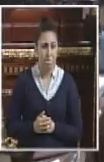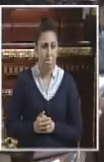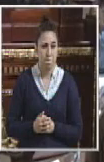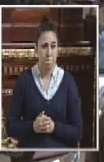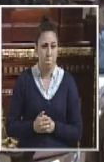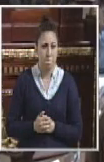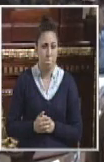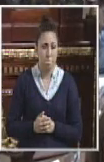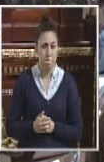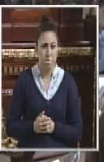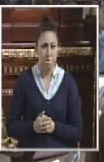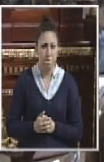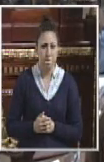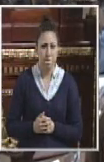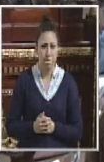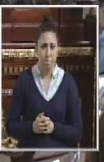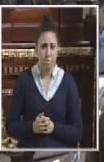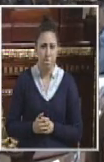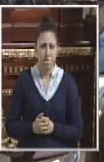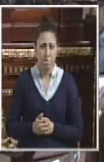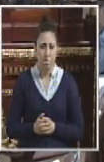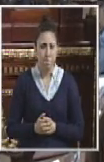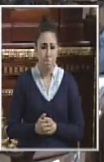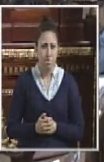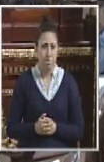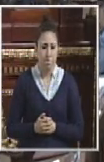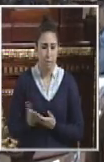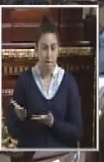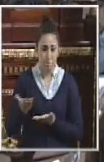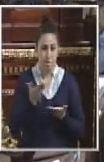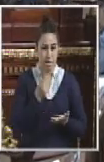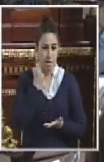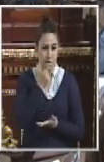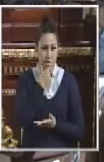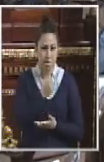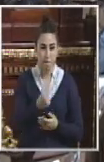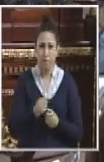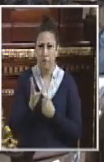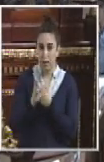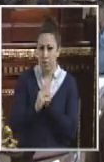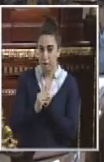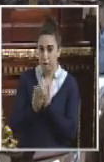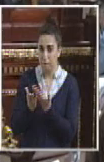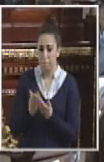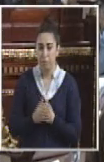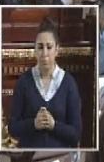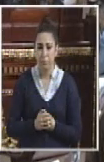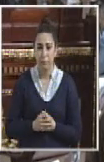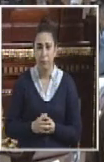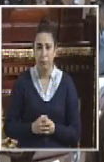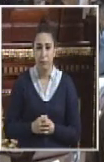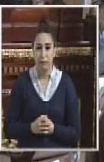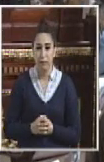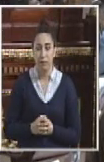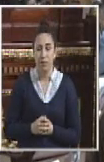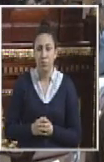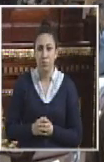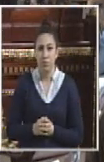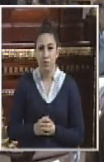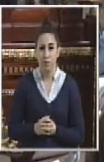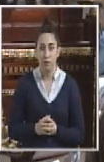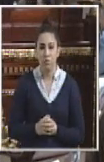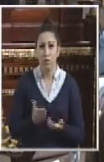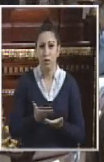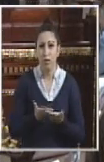¿Alguien más? Ya nadie más. Adelante, diputado. Con su venia, presidenta. A